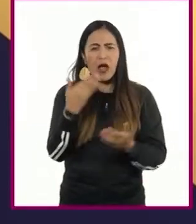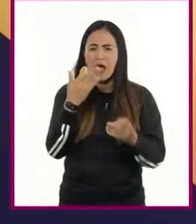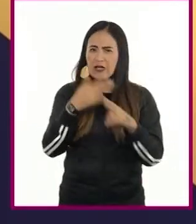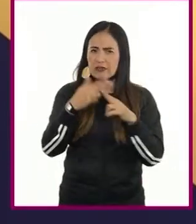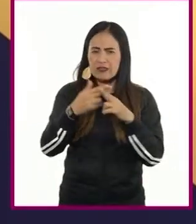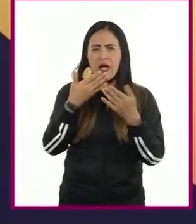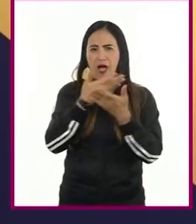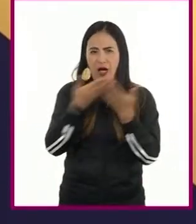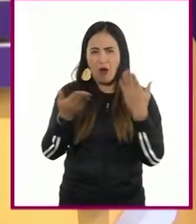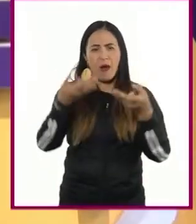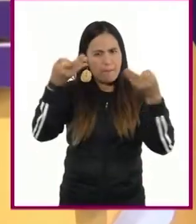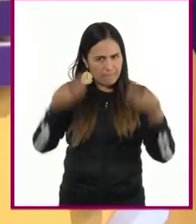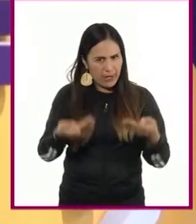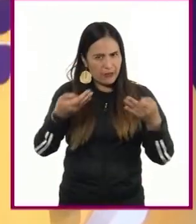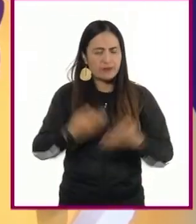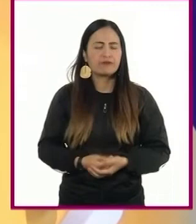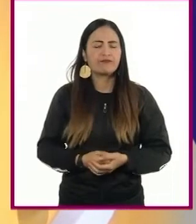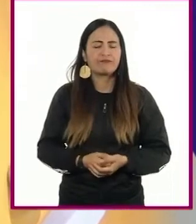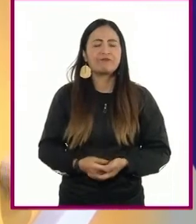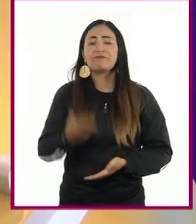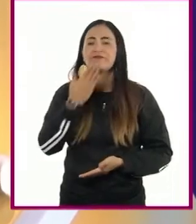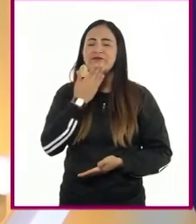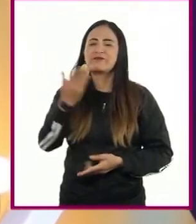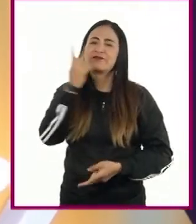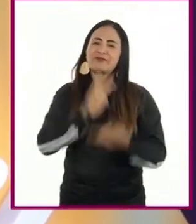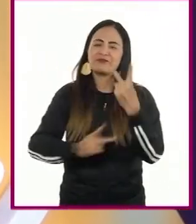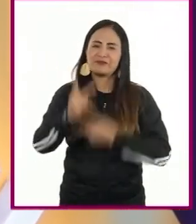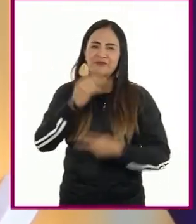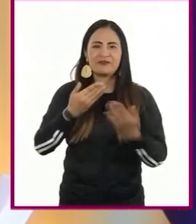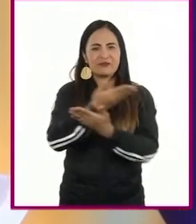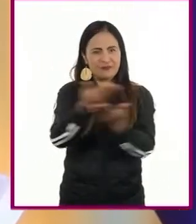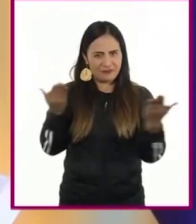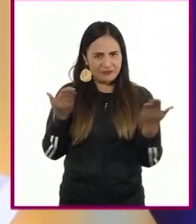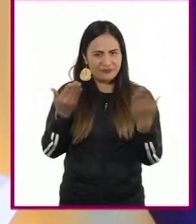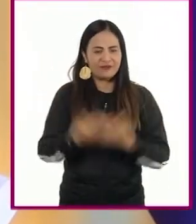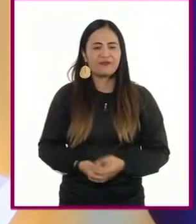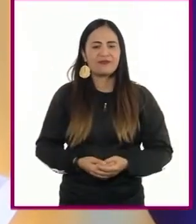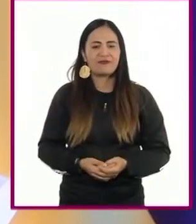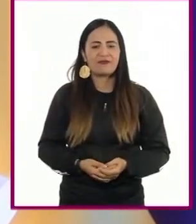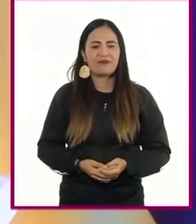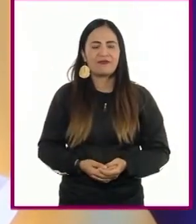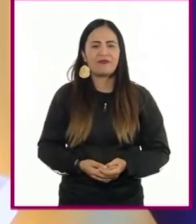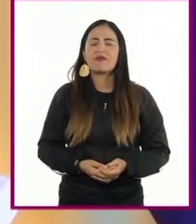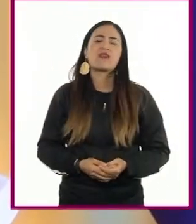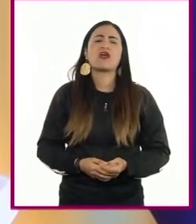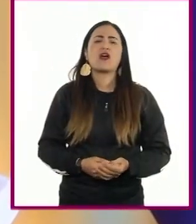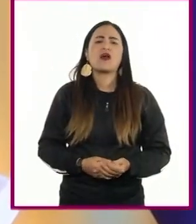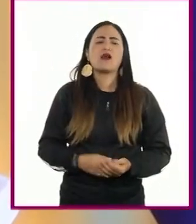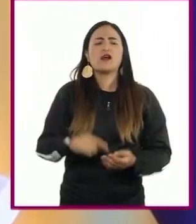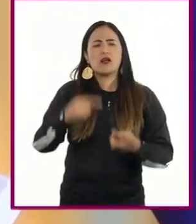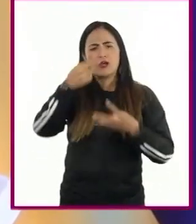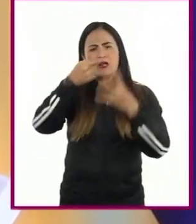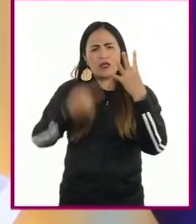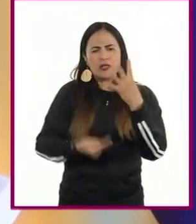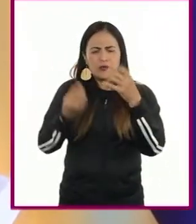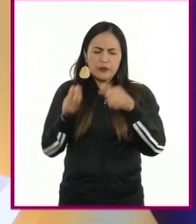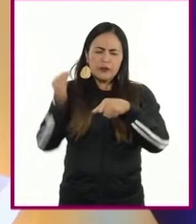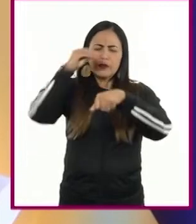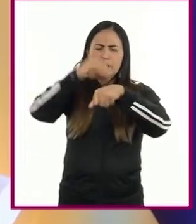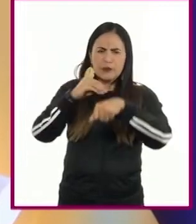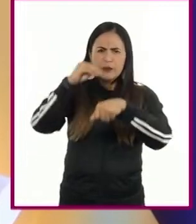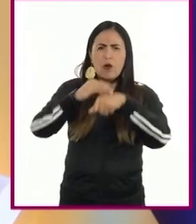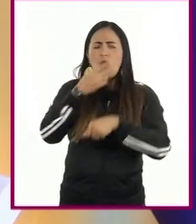formalización. Les doy la más cordial bienvenida a todas y todos ustedes para conocer un poco sobre las aportaciones